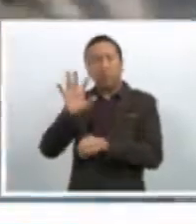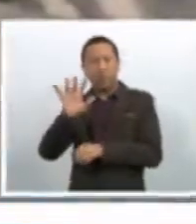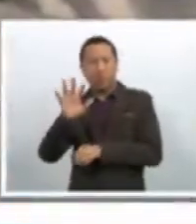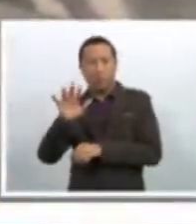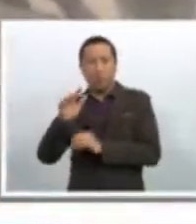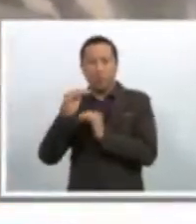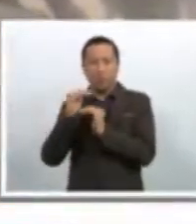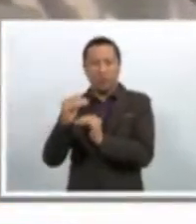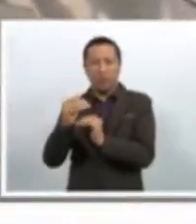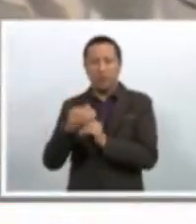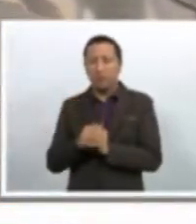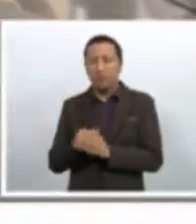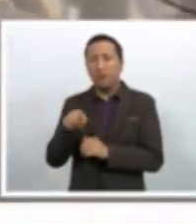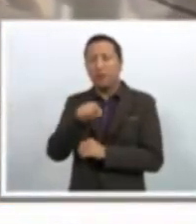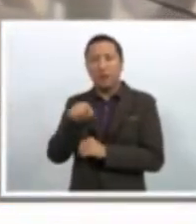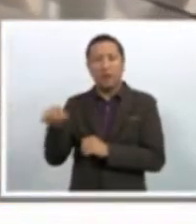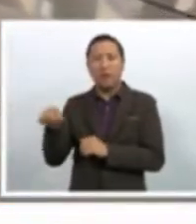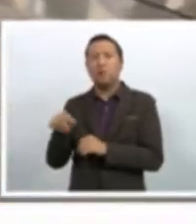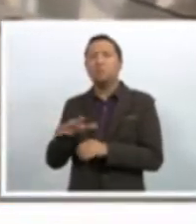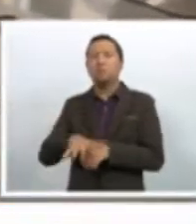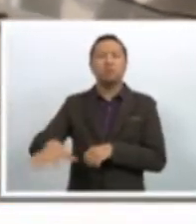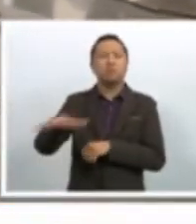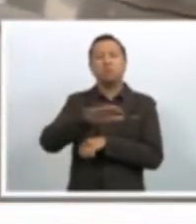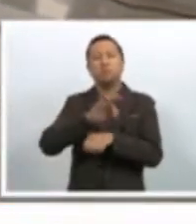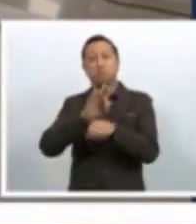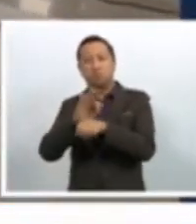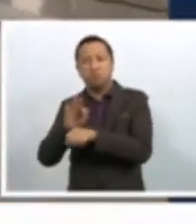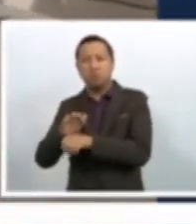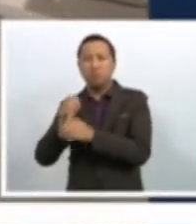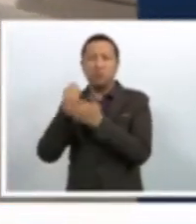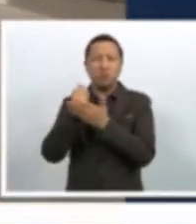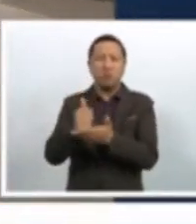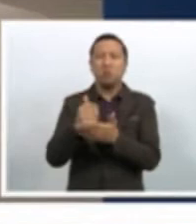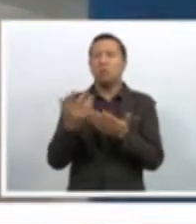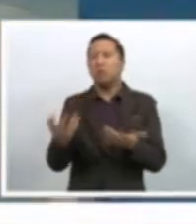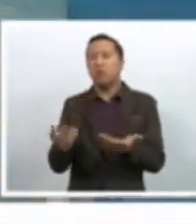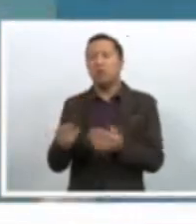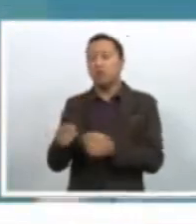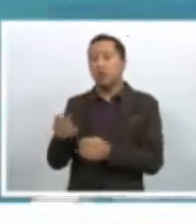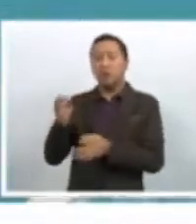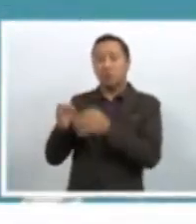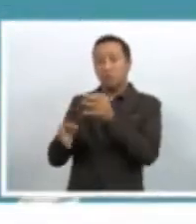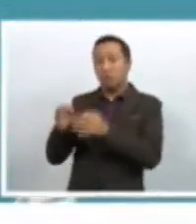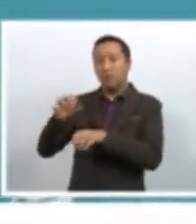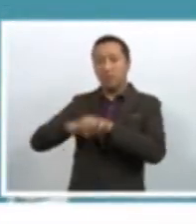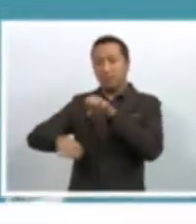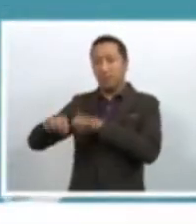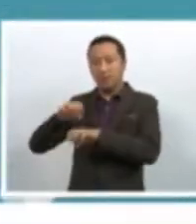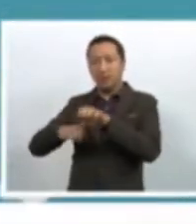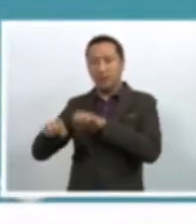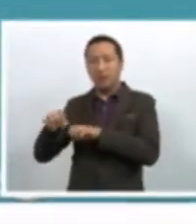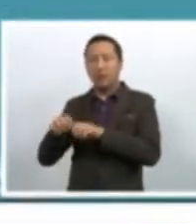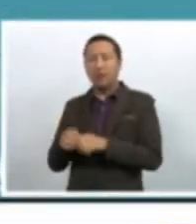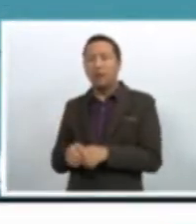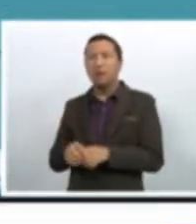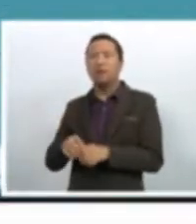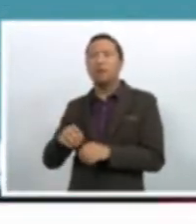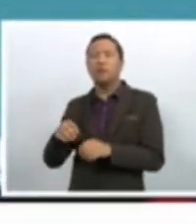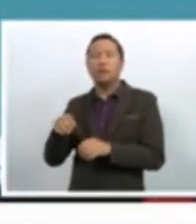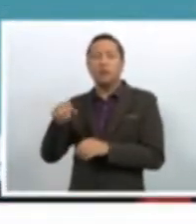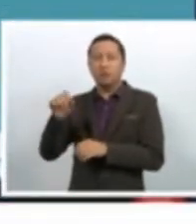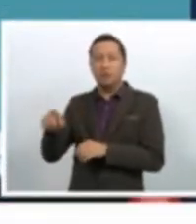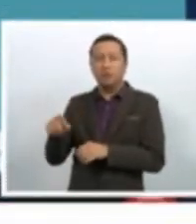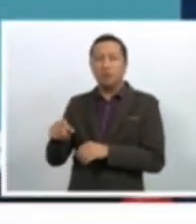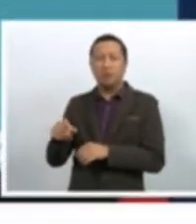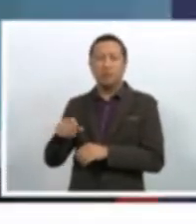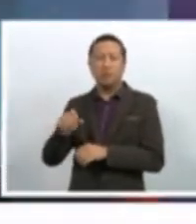social, los que cubrieran de nueva cuenta una evaluación que se hizo. Hubo un jurado de empresarios, no fue gente del instituto, fue gente del